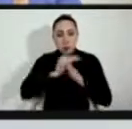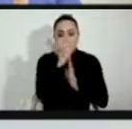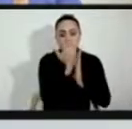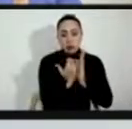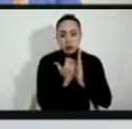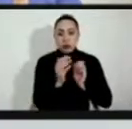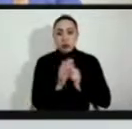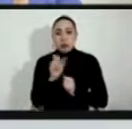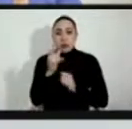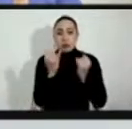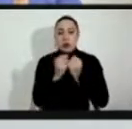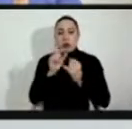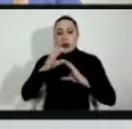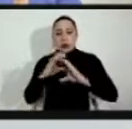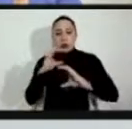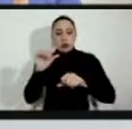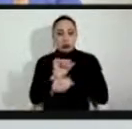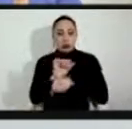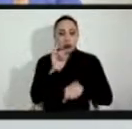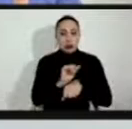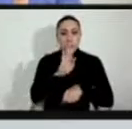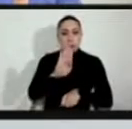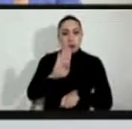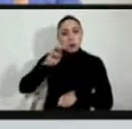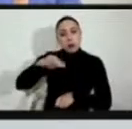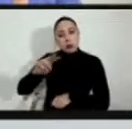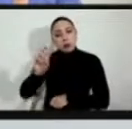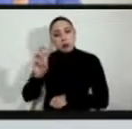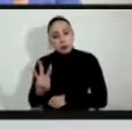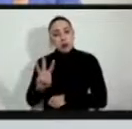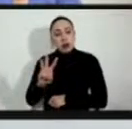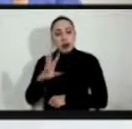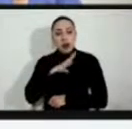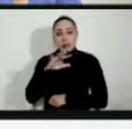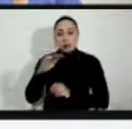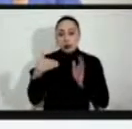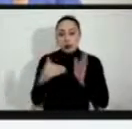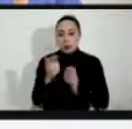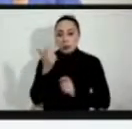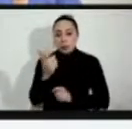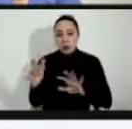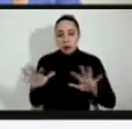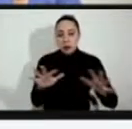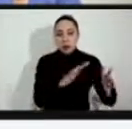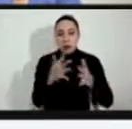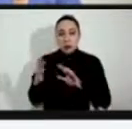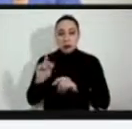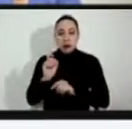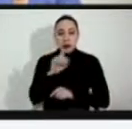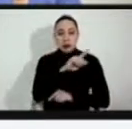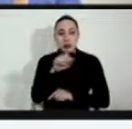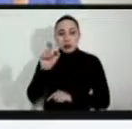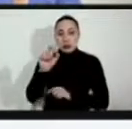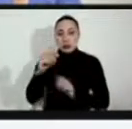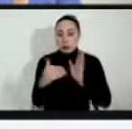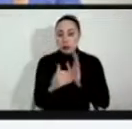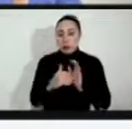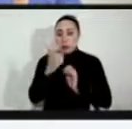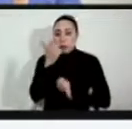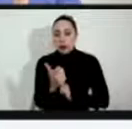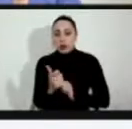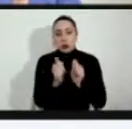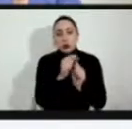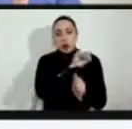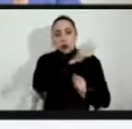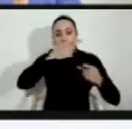casi 290,000 pesos, con un precio al público de alrededor de 120,000 pesos. Estos son